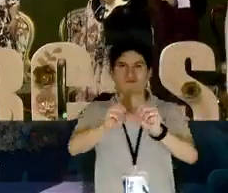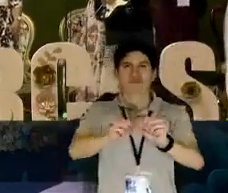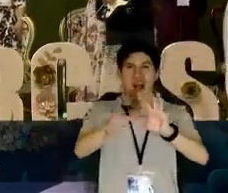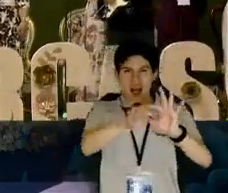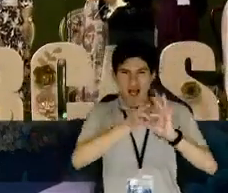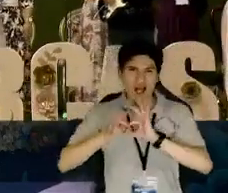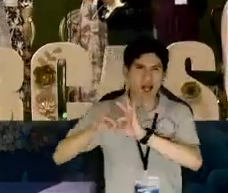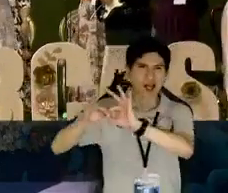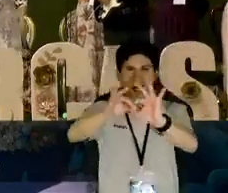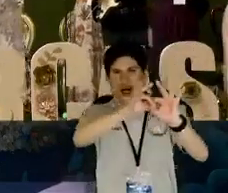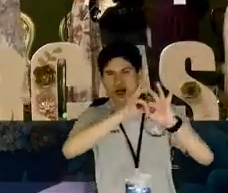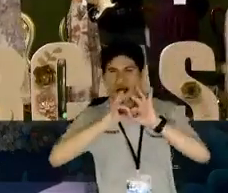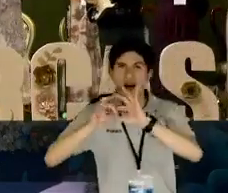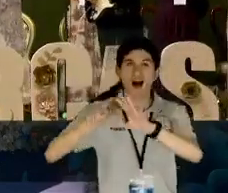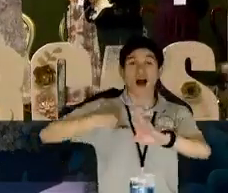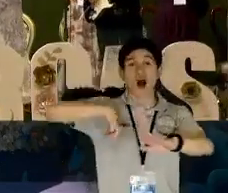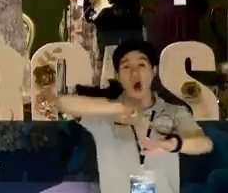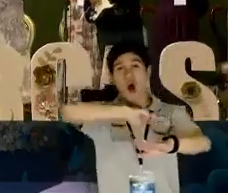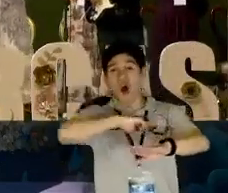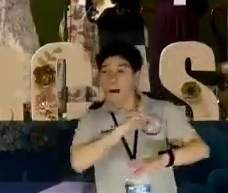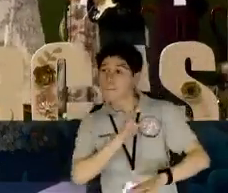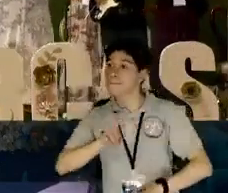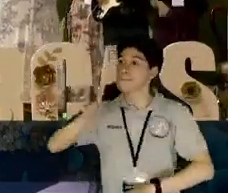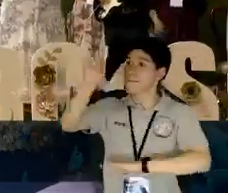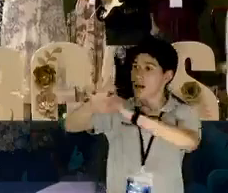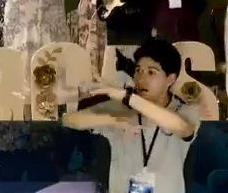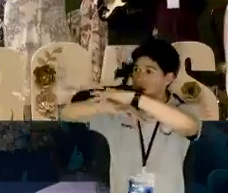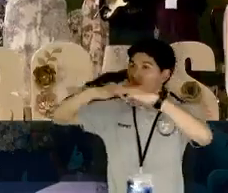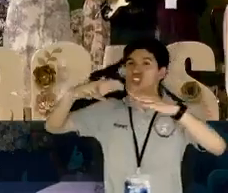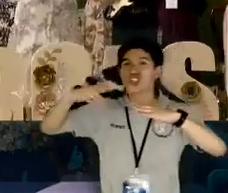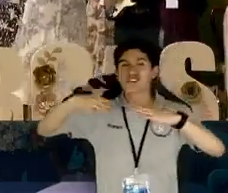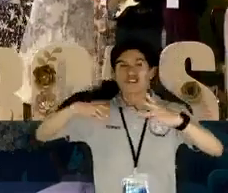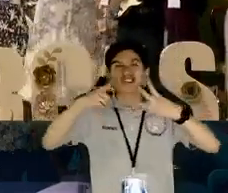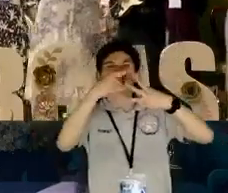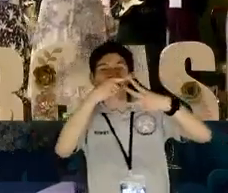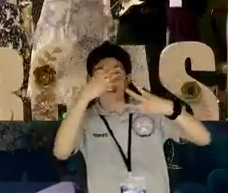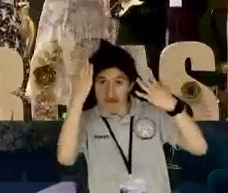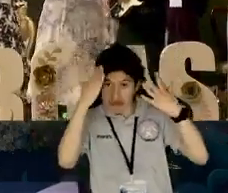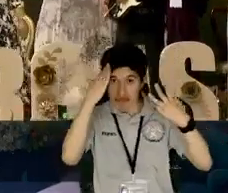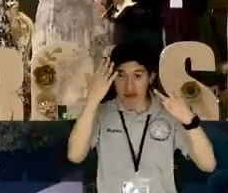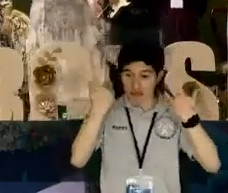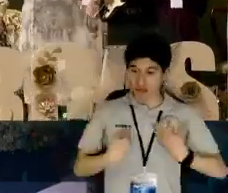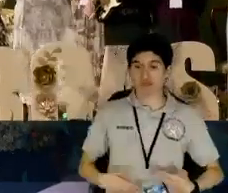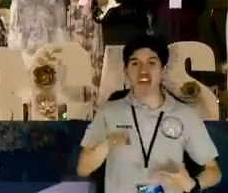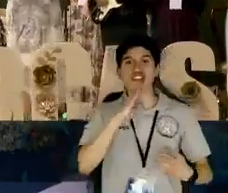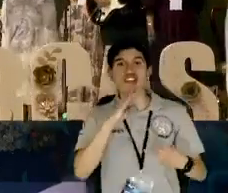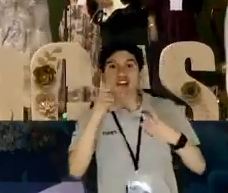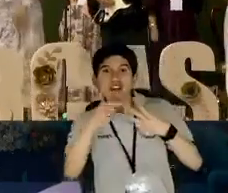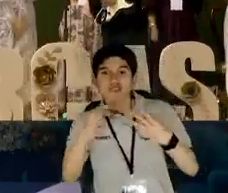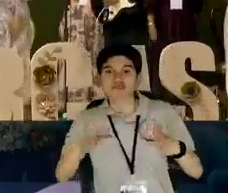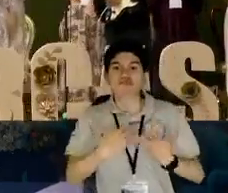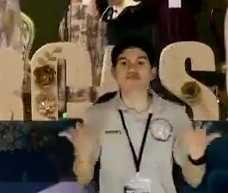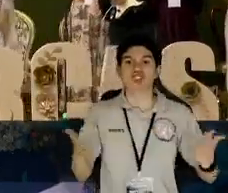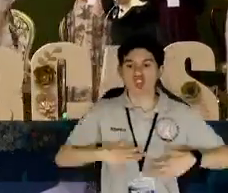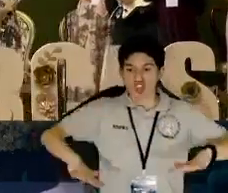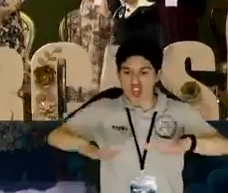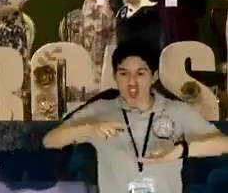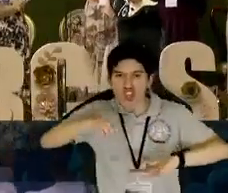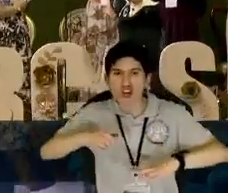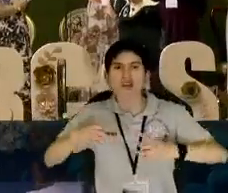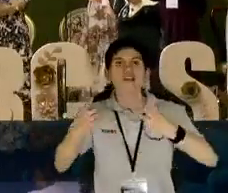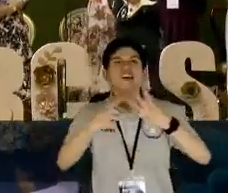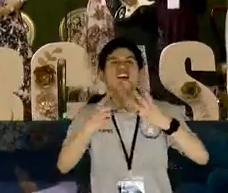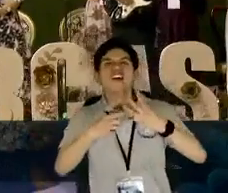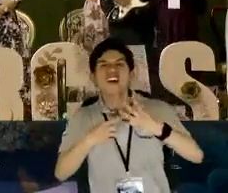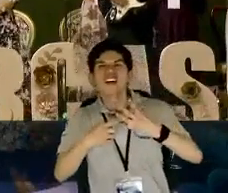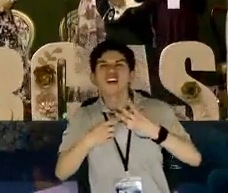va a llevar a la patria celestial. Saber quién soy, saber dónde estoy y saber para dónde voy. Yo no sé